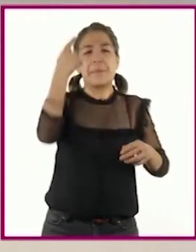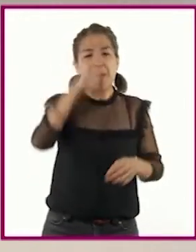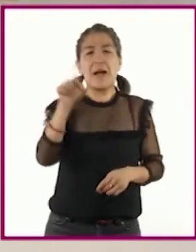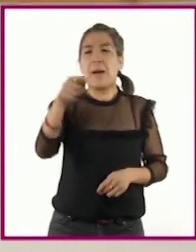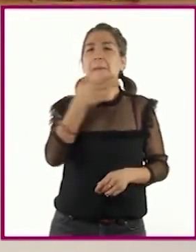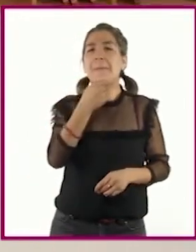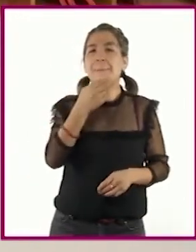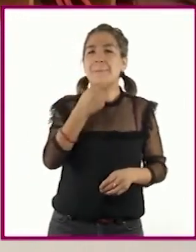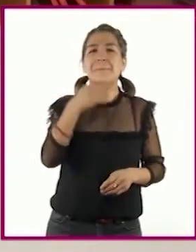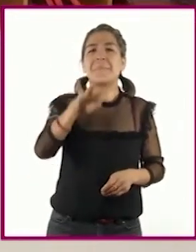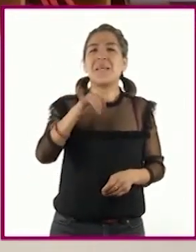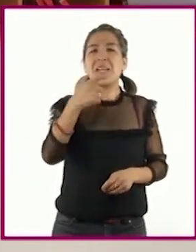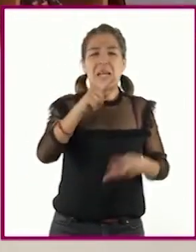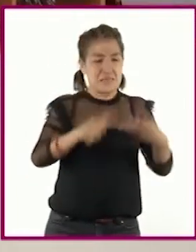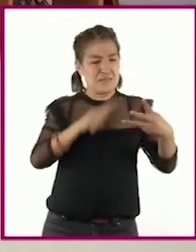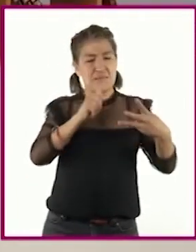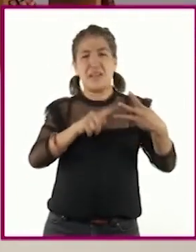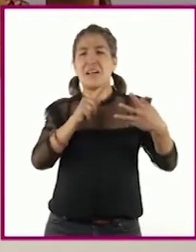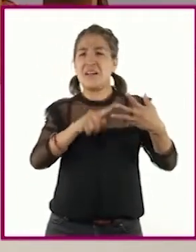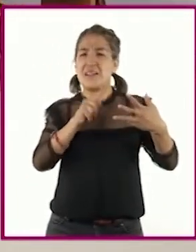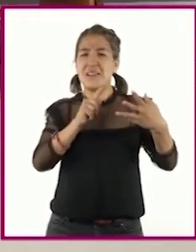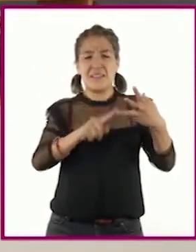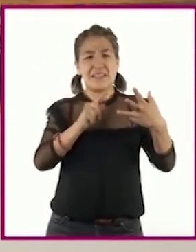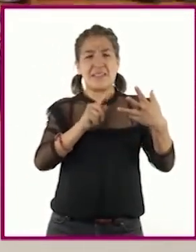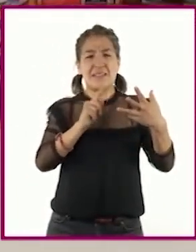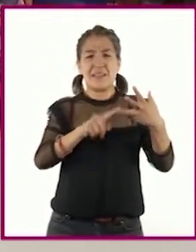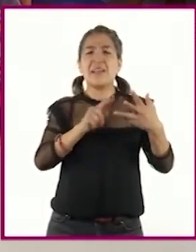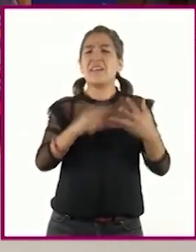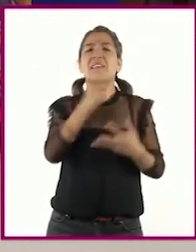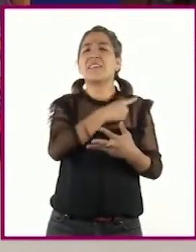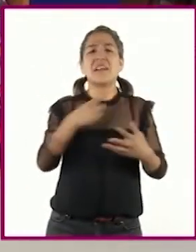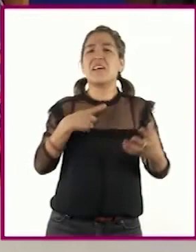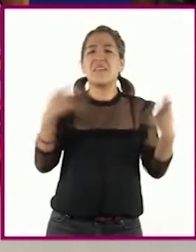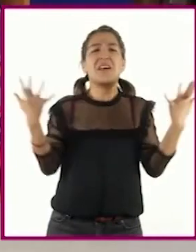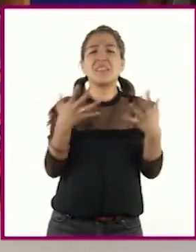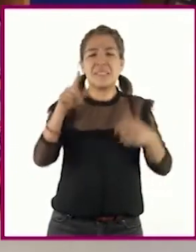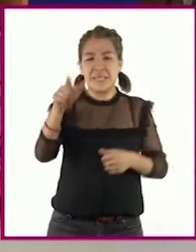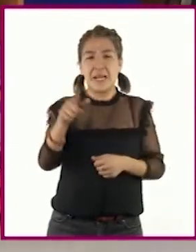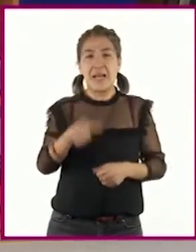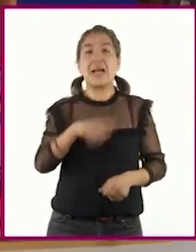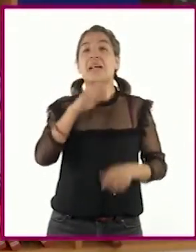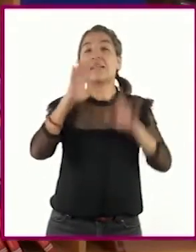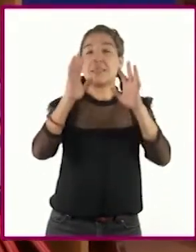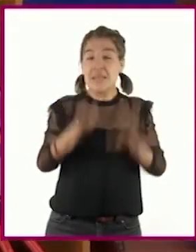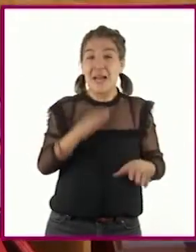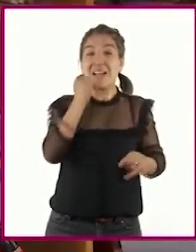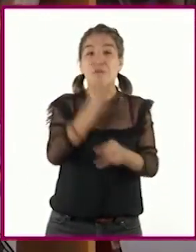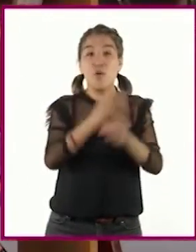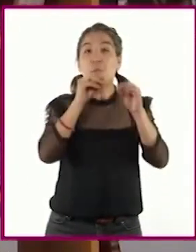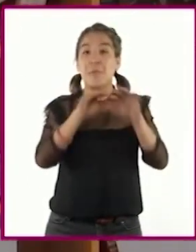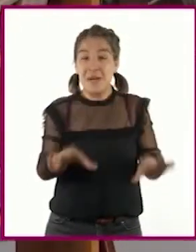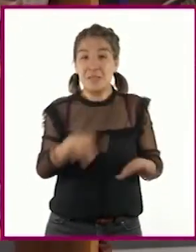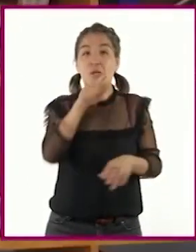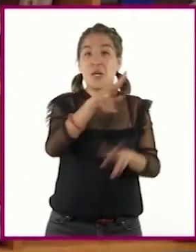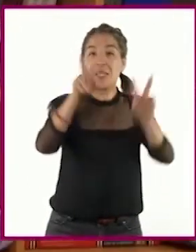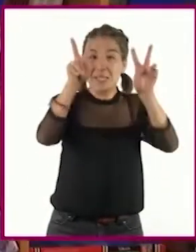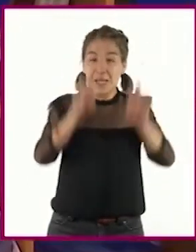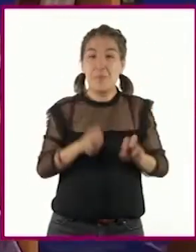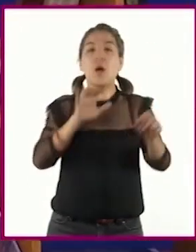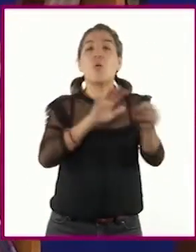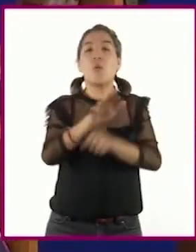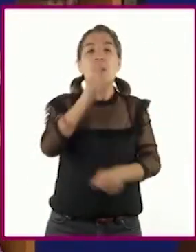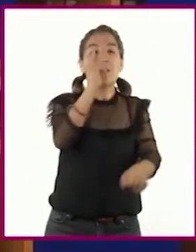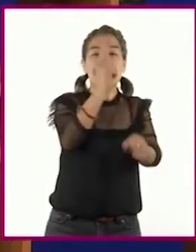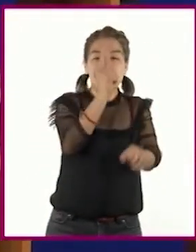Miguel? Lo primero que tiene que hacer Miguel, después de delimitar el tema e identificar las